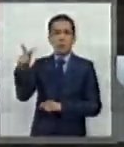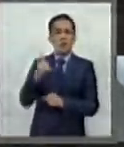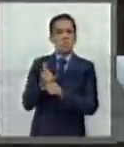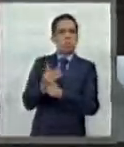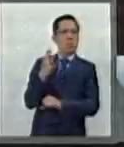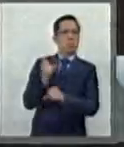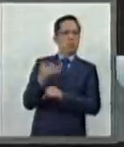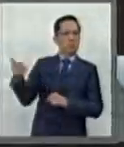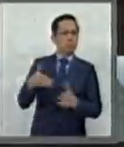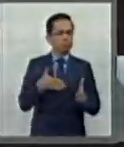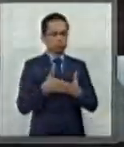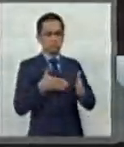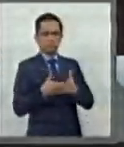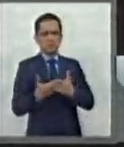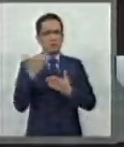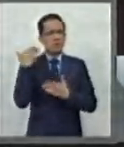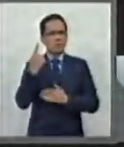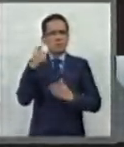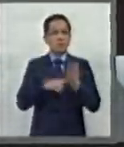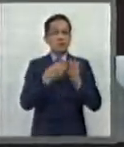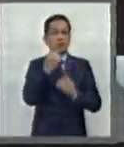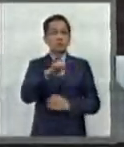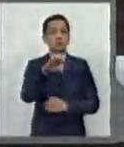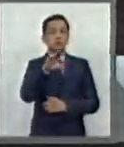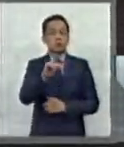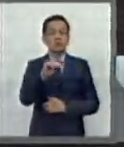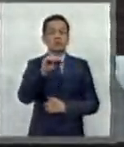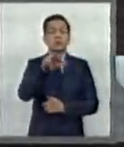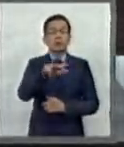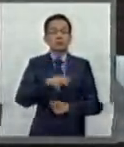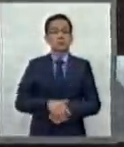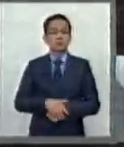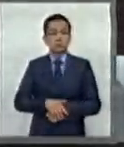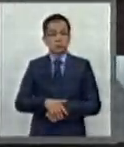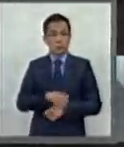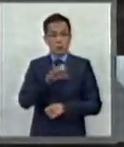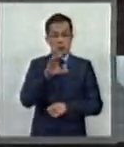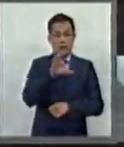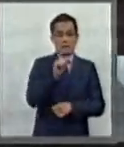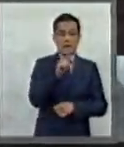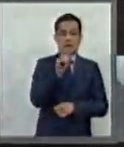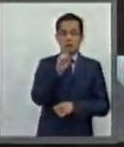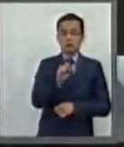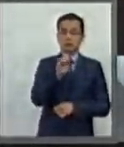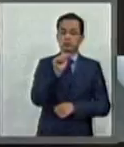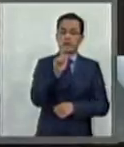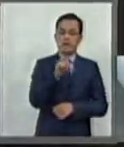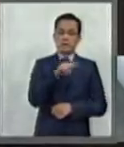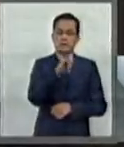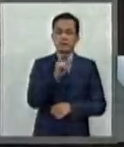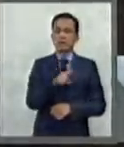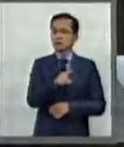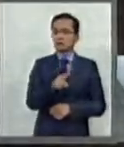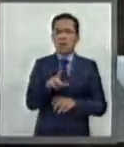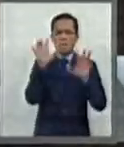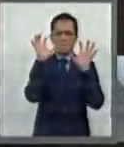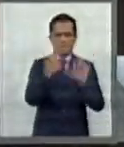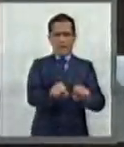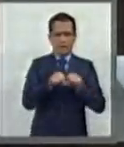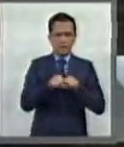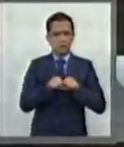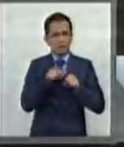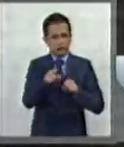1988, Carlos Salinas tomó por asalto la presidencia de la República y de ahí